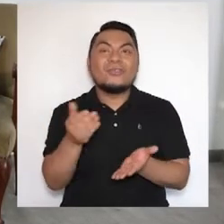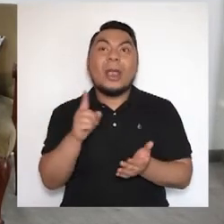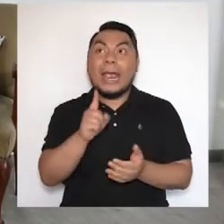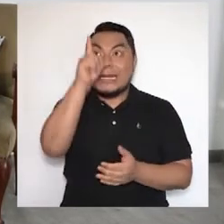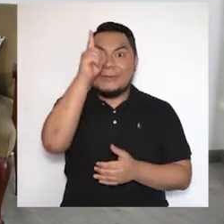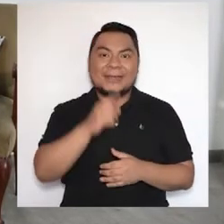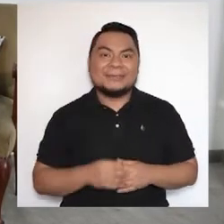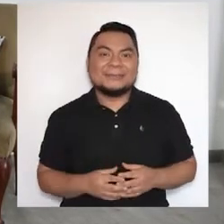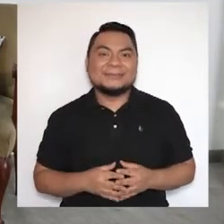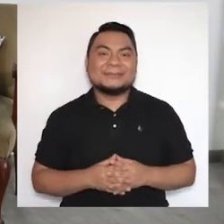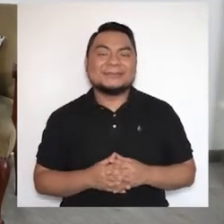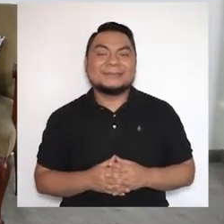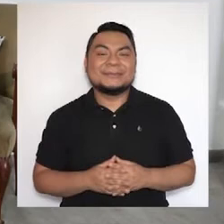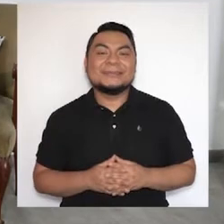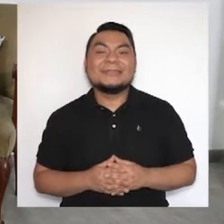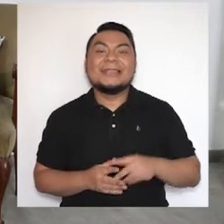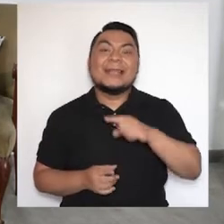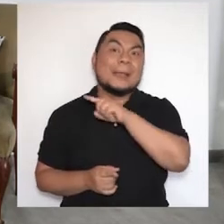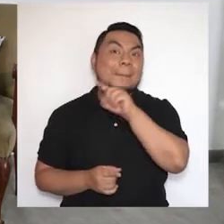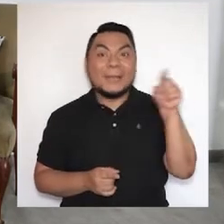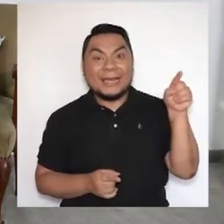arriba. Y...